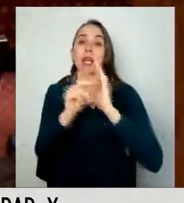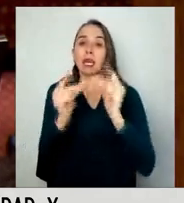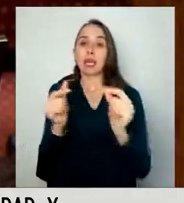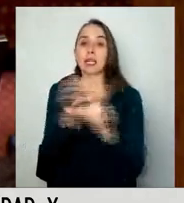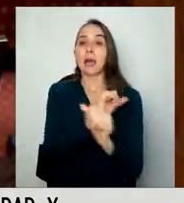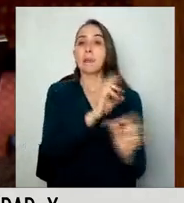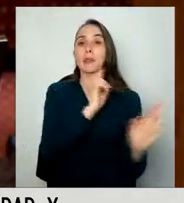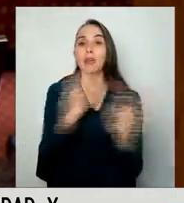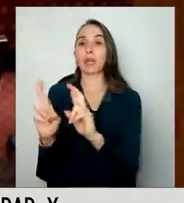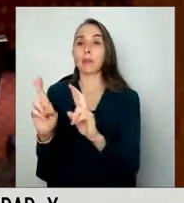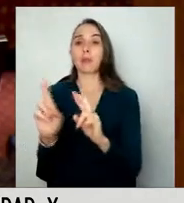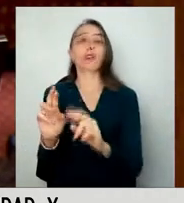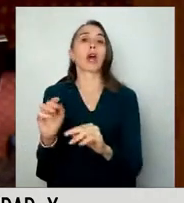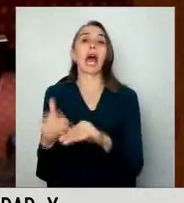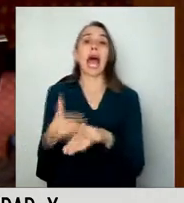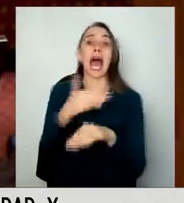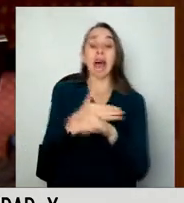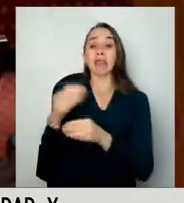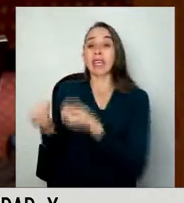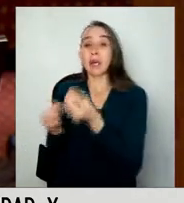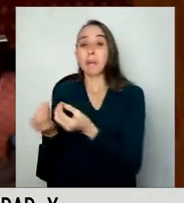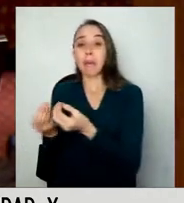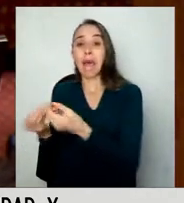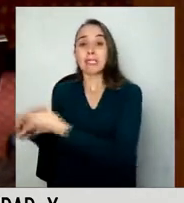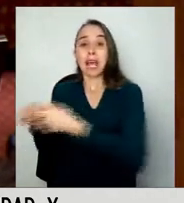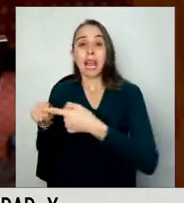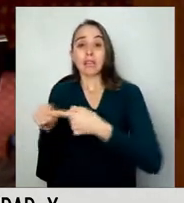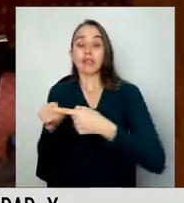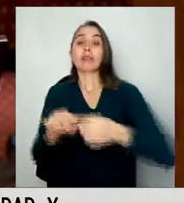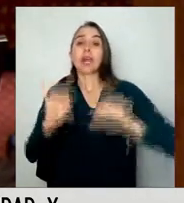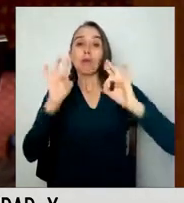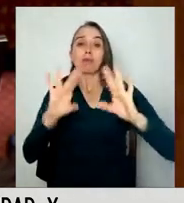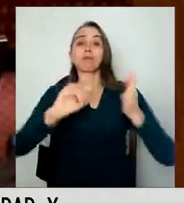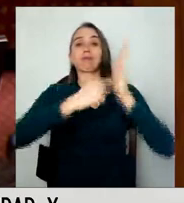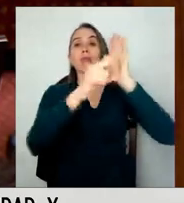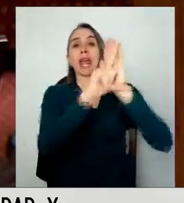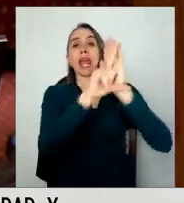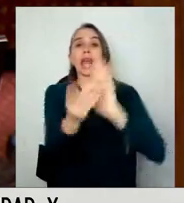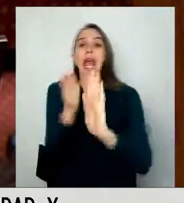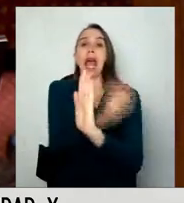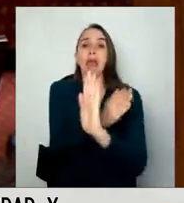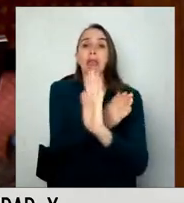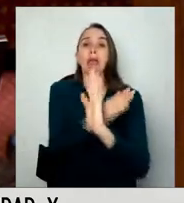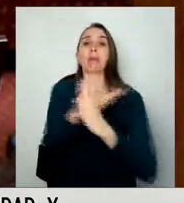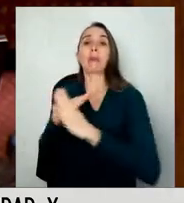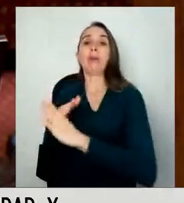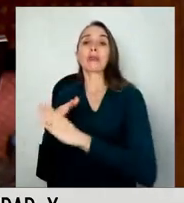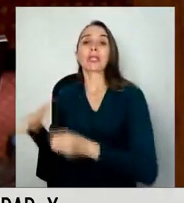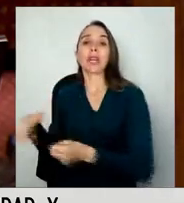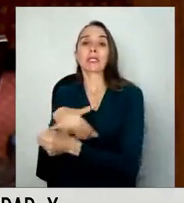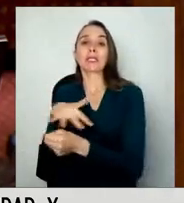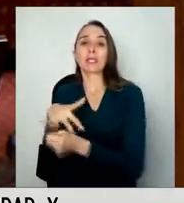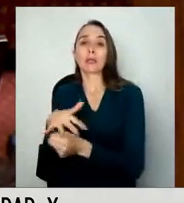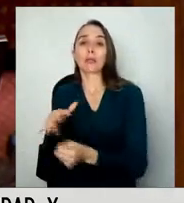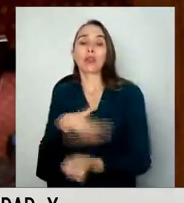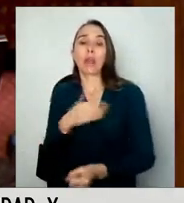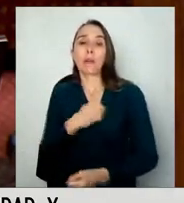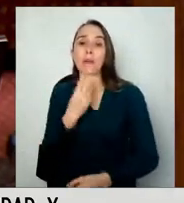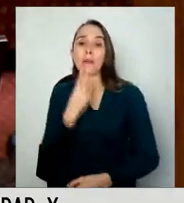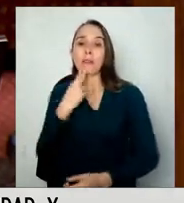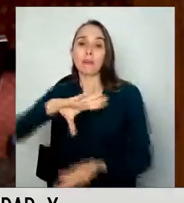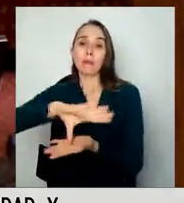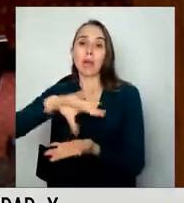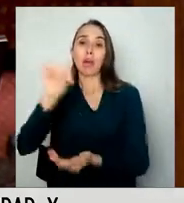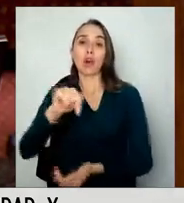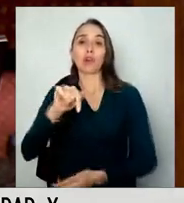adelantarlos a los hechos de la sociedad y evitar que ocurra la situación que lamentablemente estamos viviendo como país el día de hoy Muchas gracias